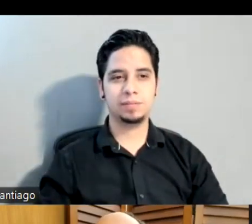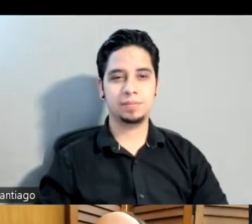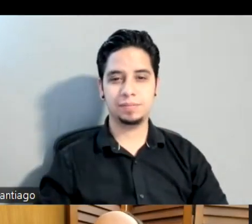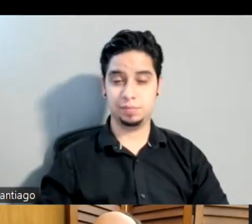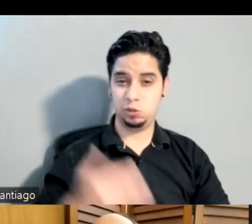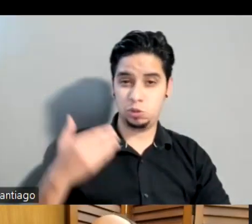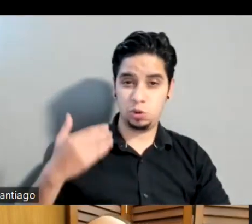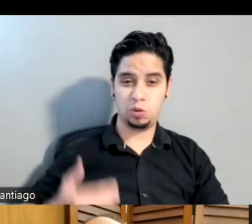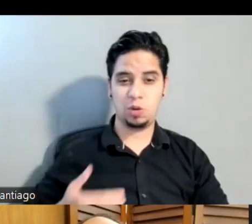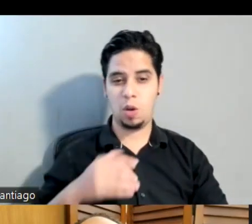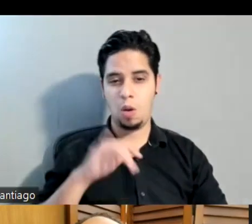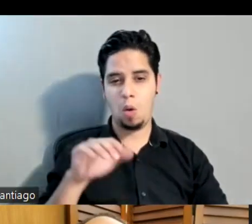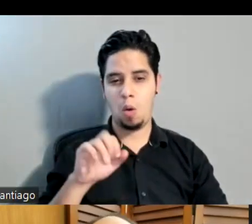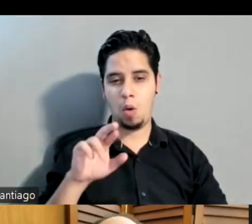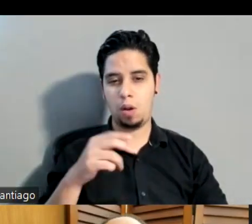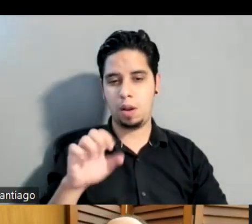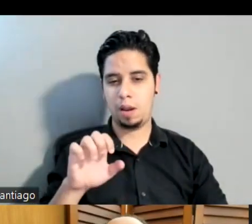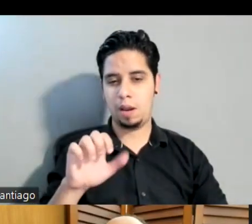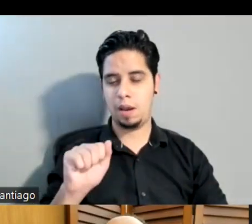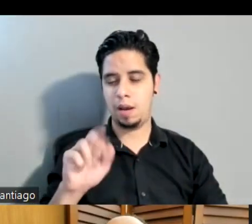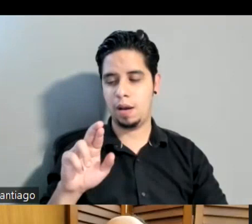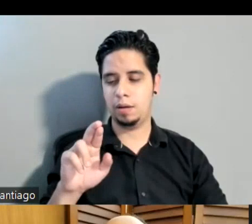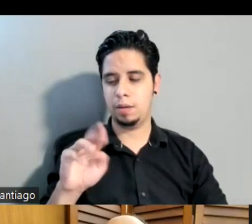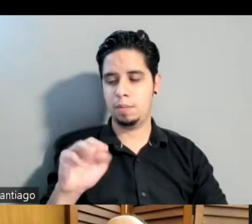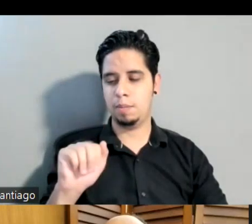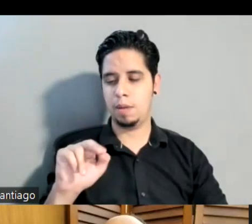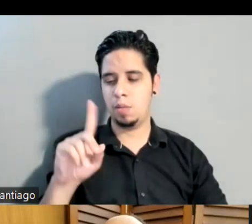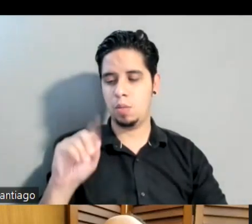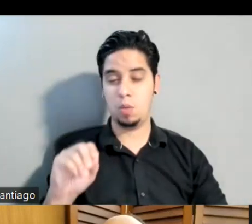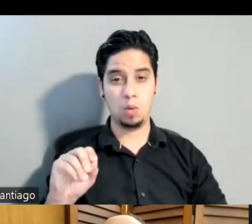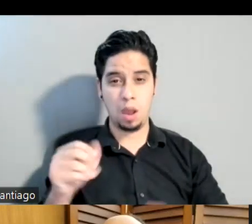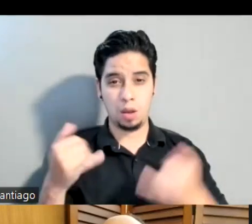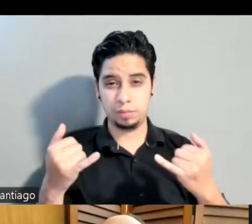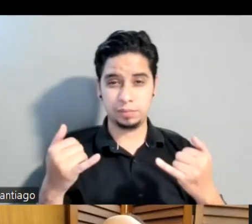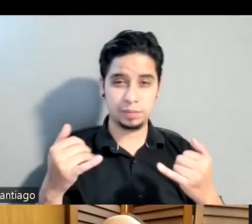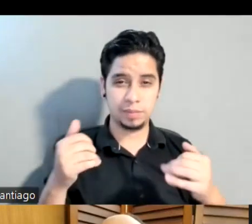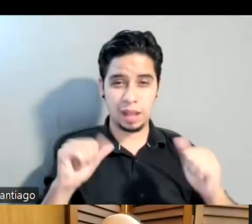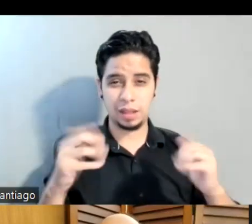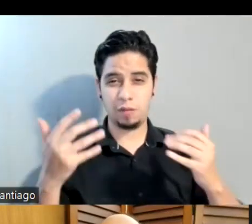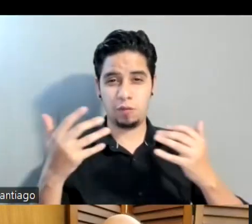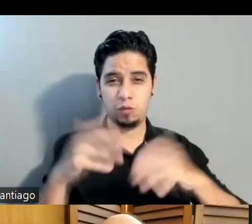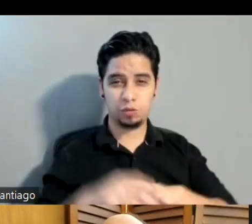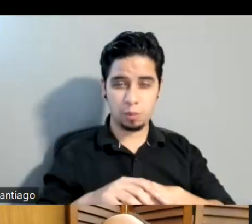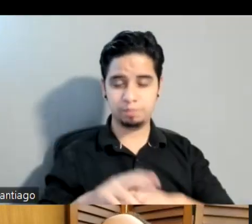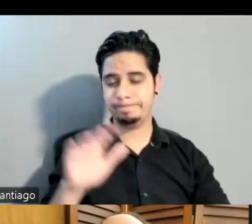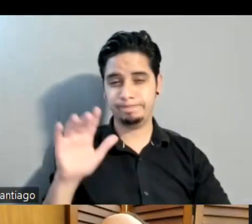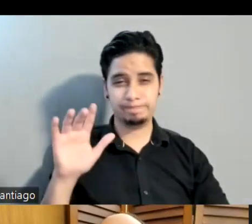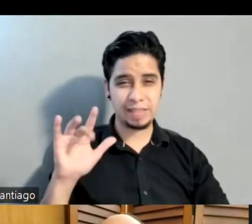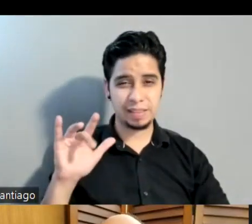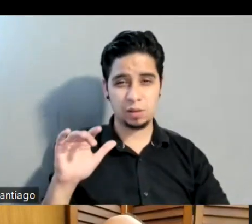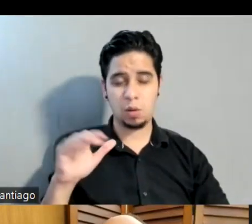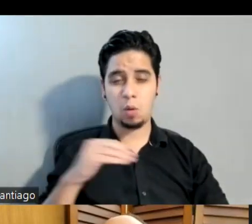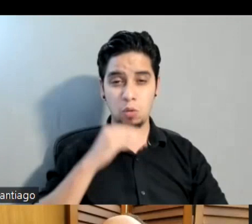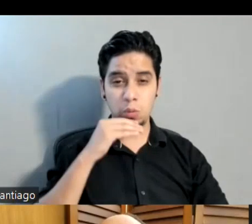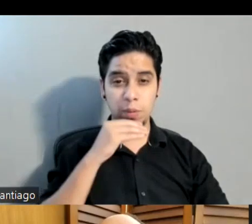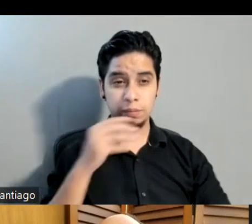dime que no. Estamos aquí en Arte Fusión, que regresamos 25 de octubre. Y ya, dentro de nada,